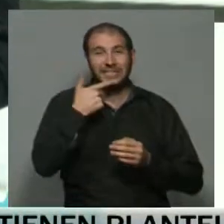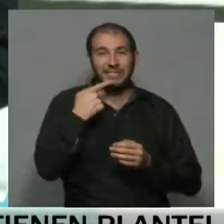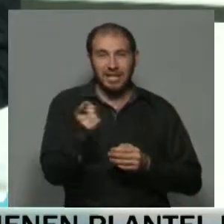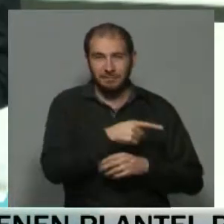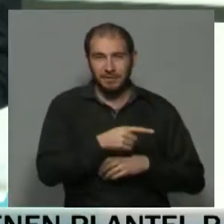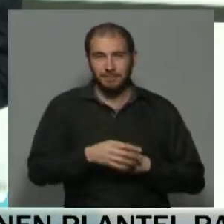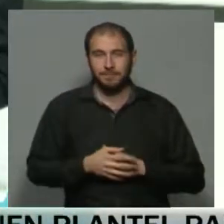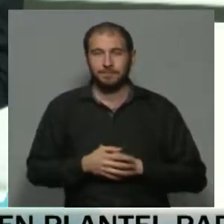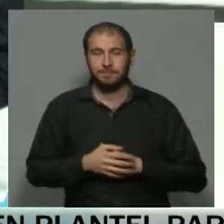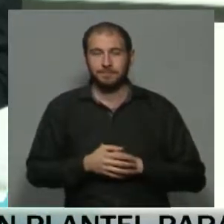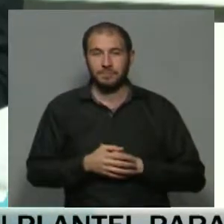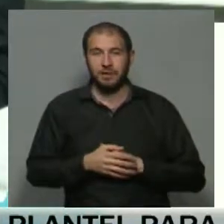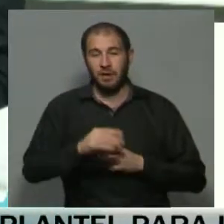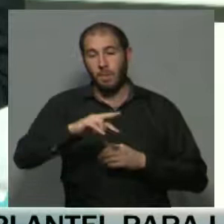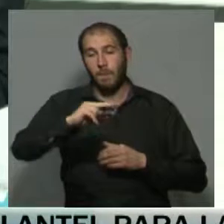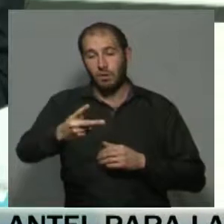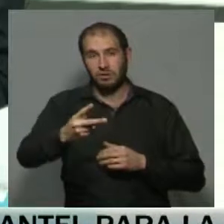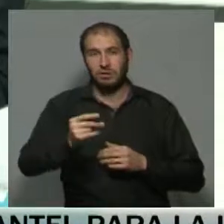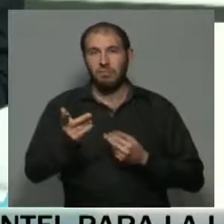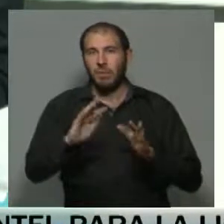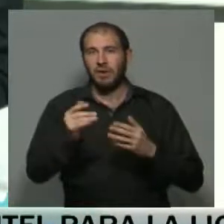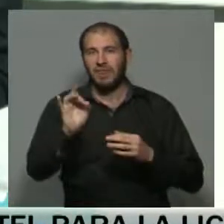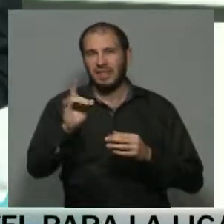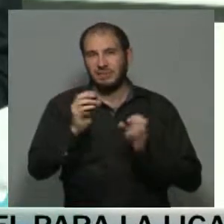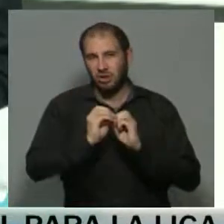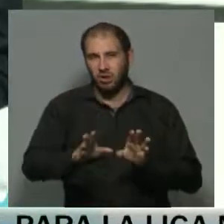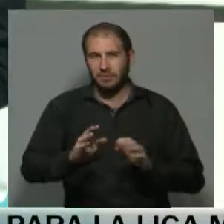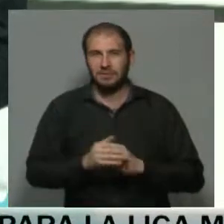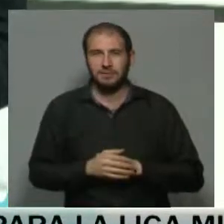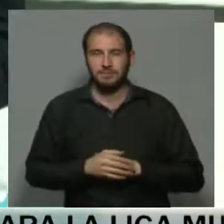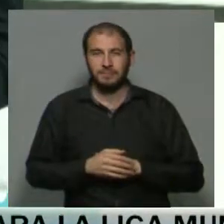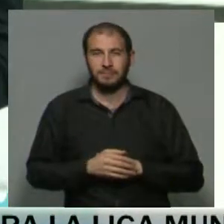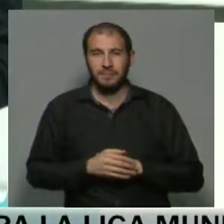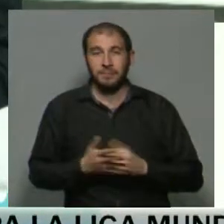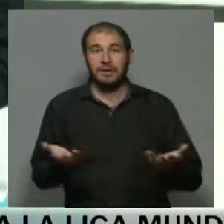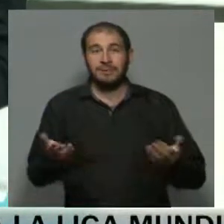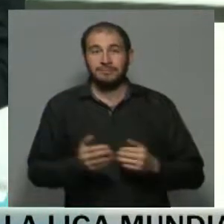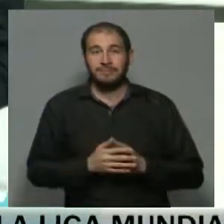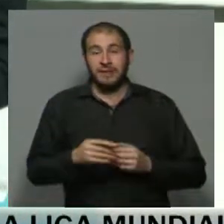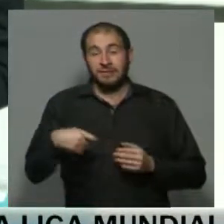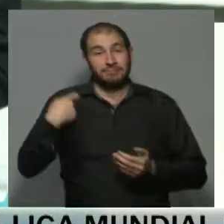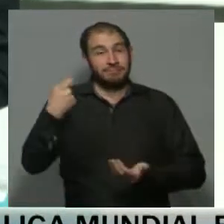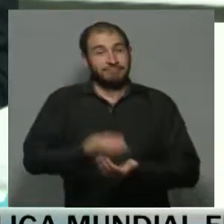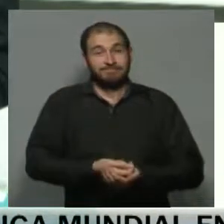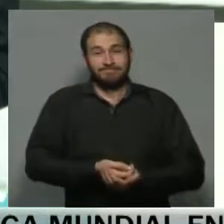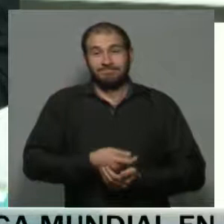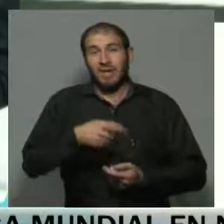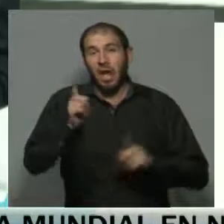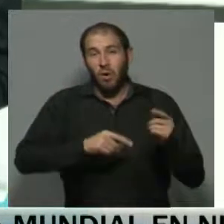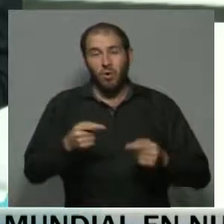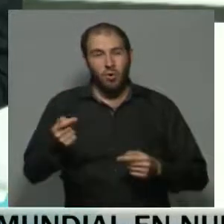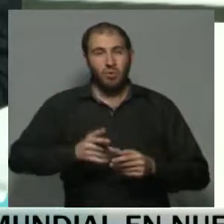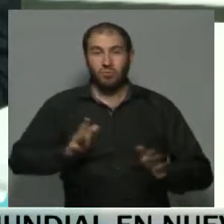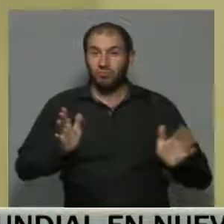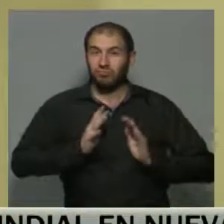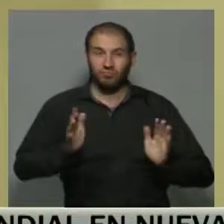así que el que viene va a estar a principios de diciembre seguramente. Así que bueno, a preparar el bolsillo porque algunos aumentos nos van a golpear de